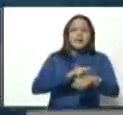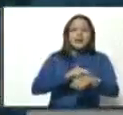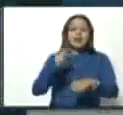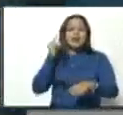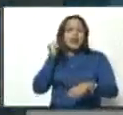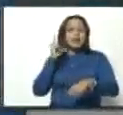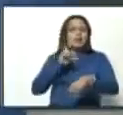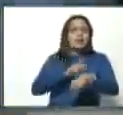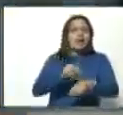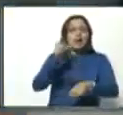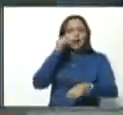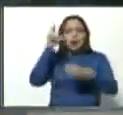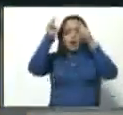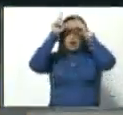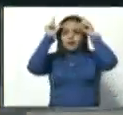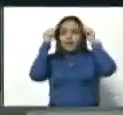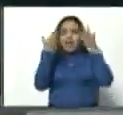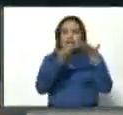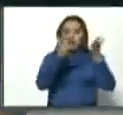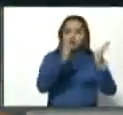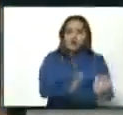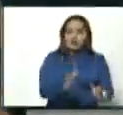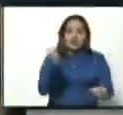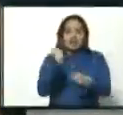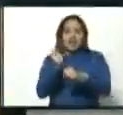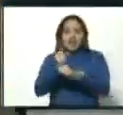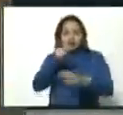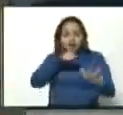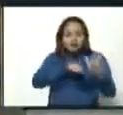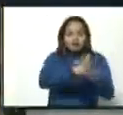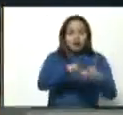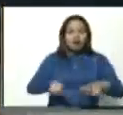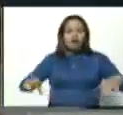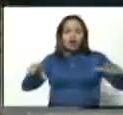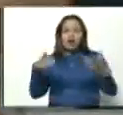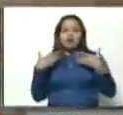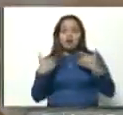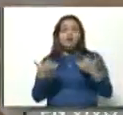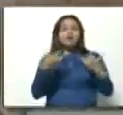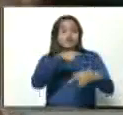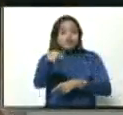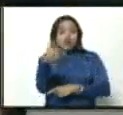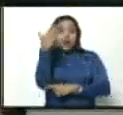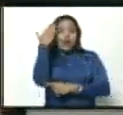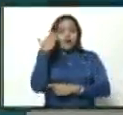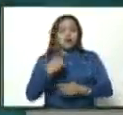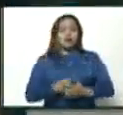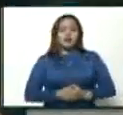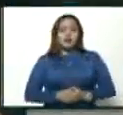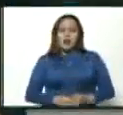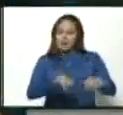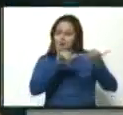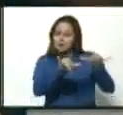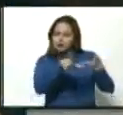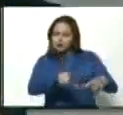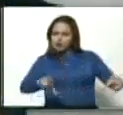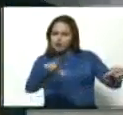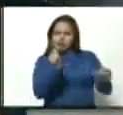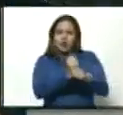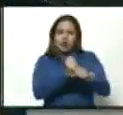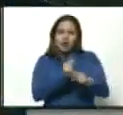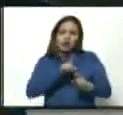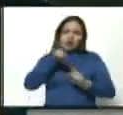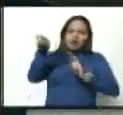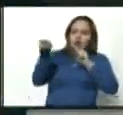las enfermeras, estudiantes, trabajadores de los centros de salud. Ya saben, en su mismo centro de salud, no tienen que ir